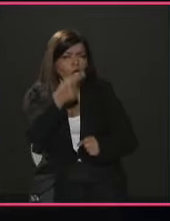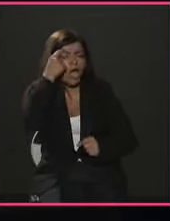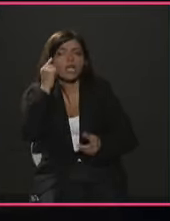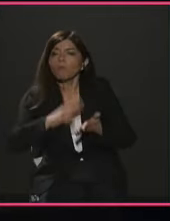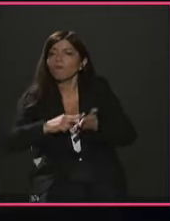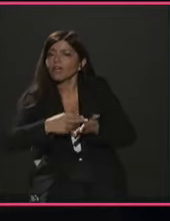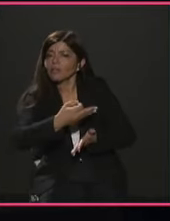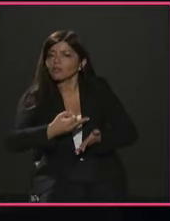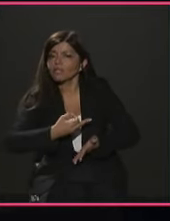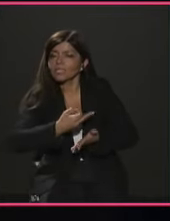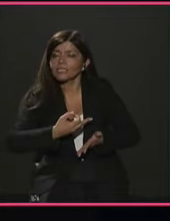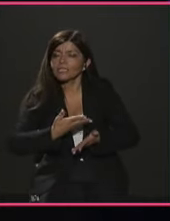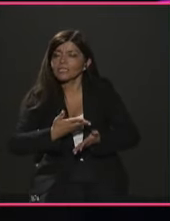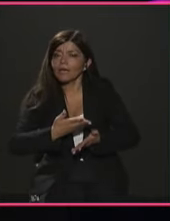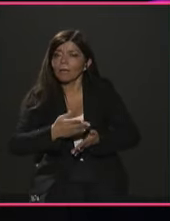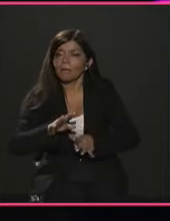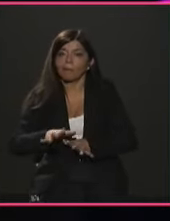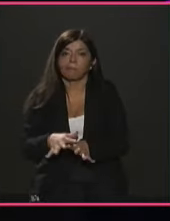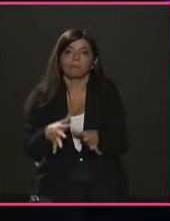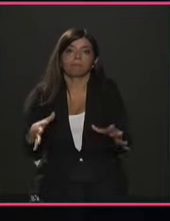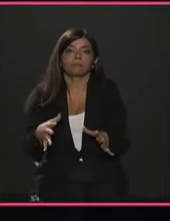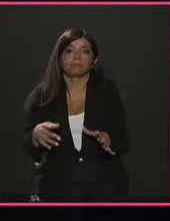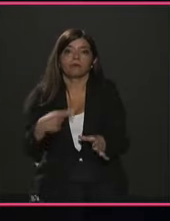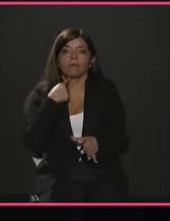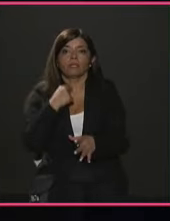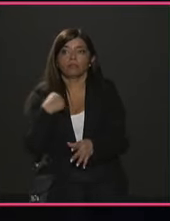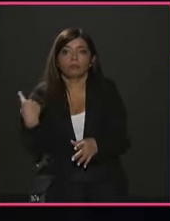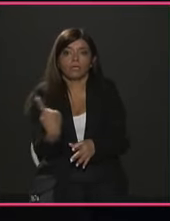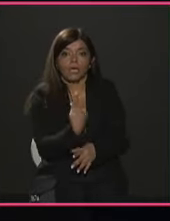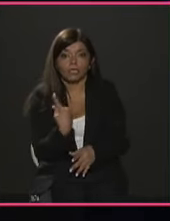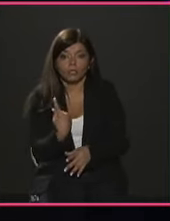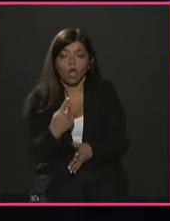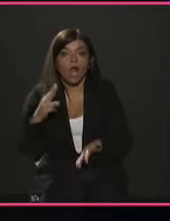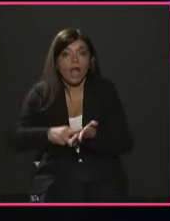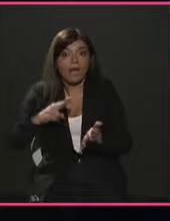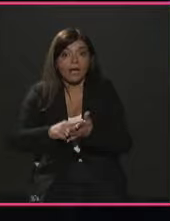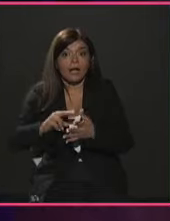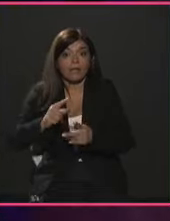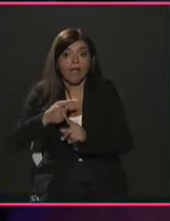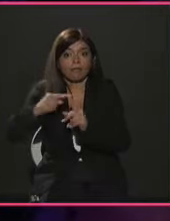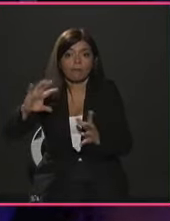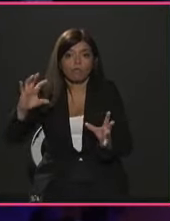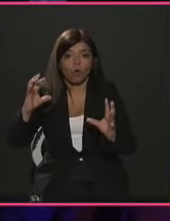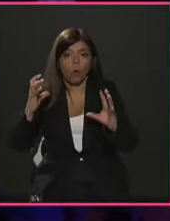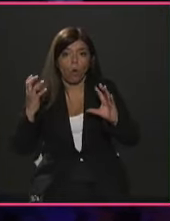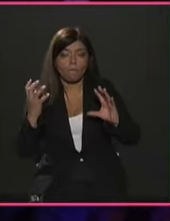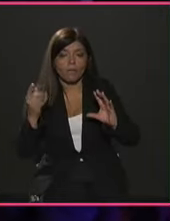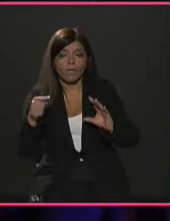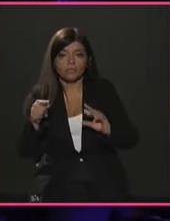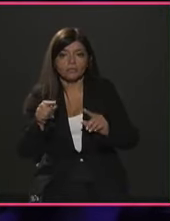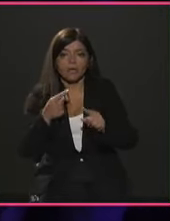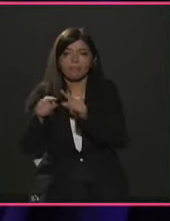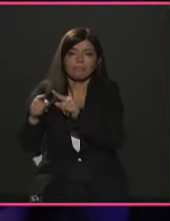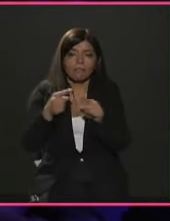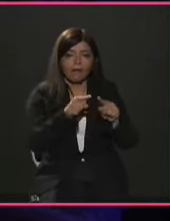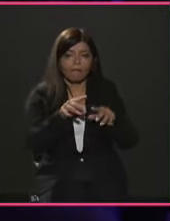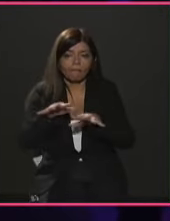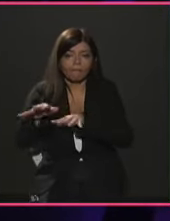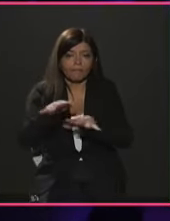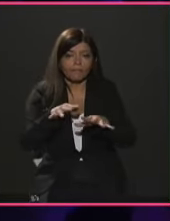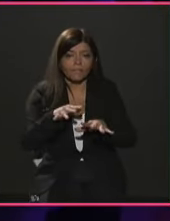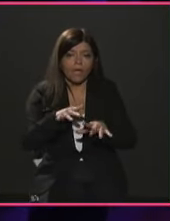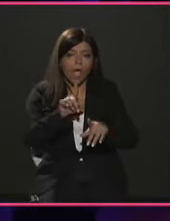nos dicen que están creando un monstruo que nos va a destruir a todos Porque la realidad medioambiental es dispersa mientras